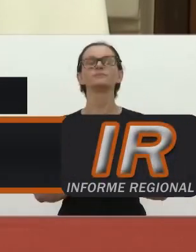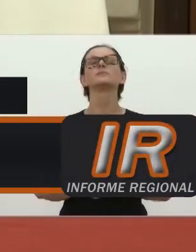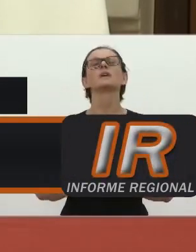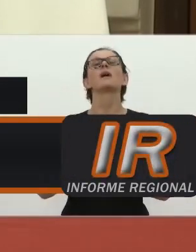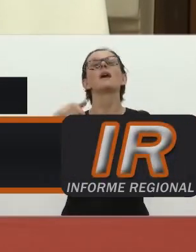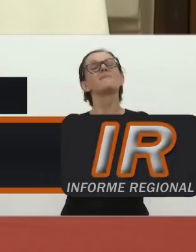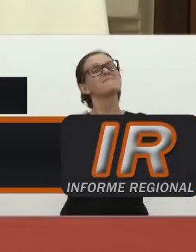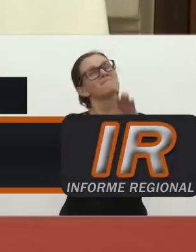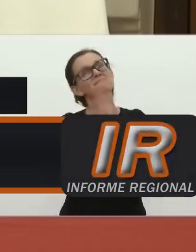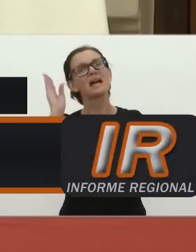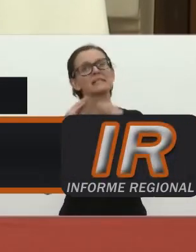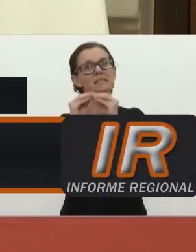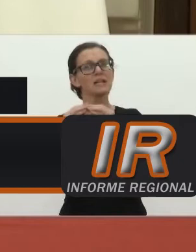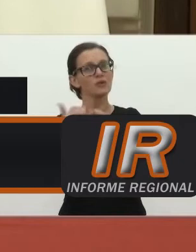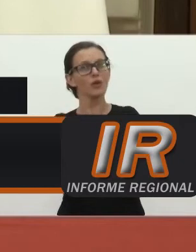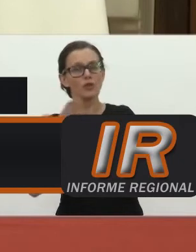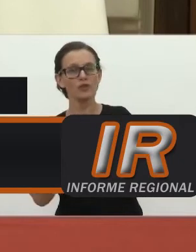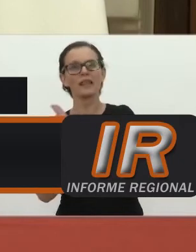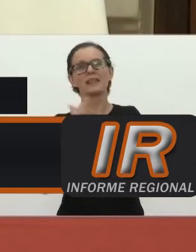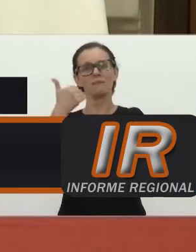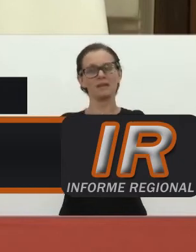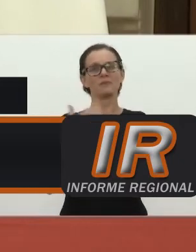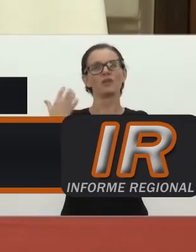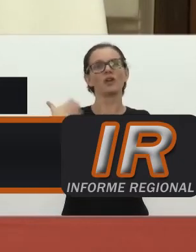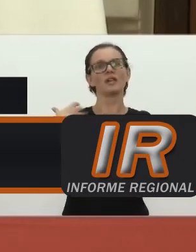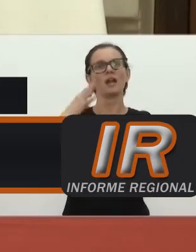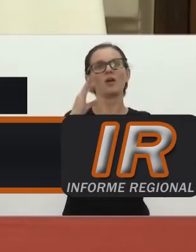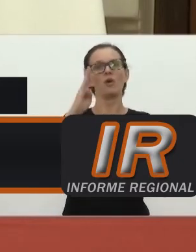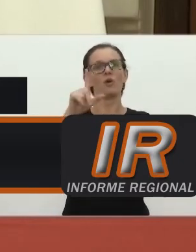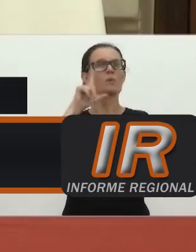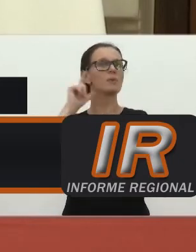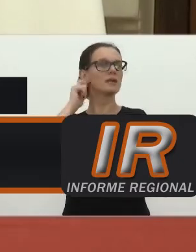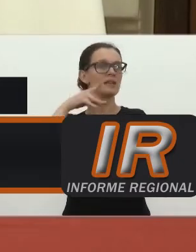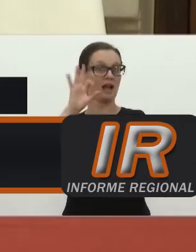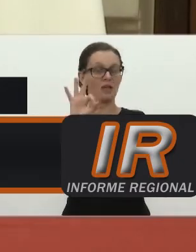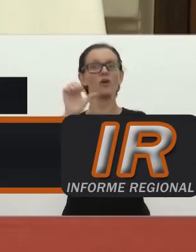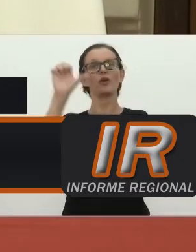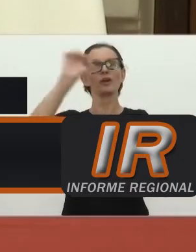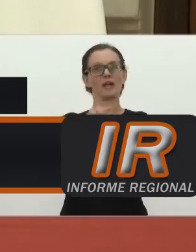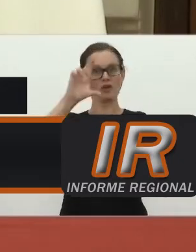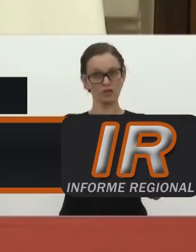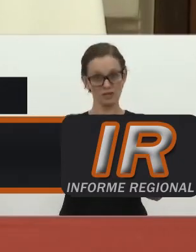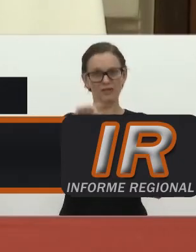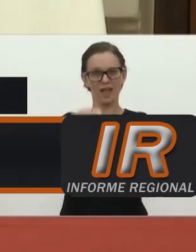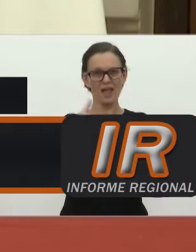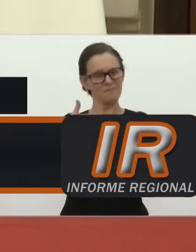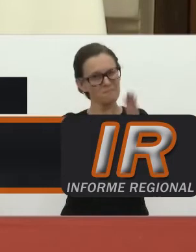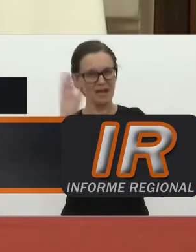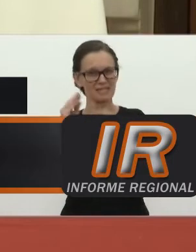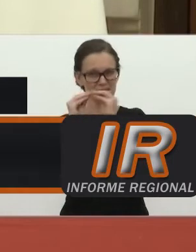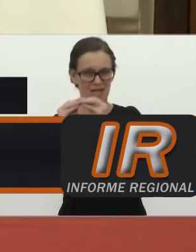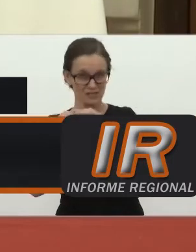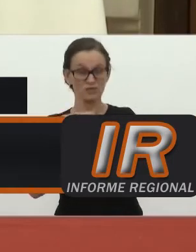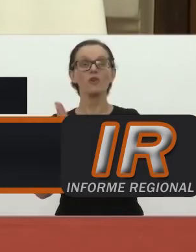mayor concentración de casos en el Departamento General Obligado, con Reconquista con 767 casos, en el